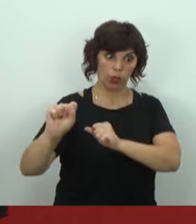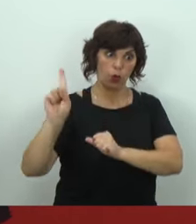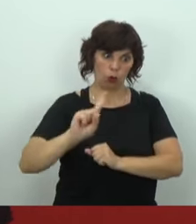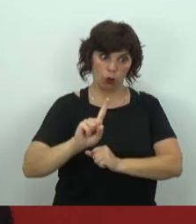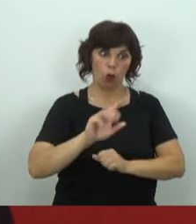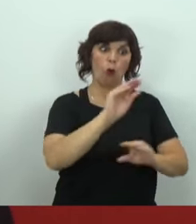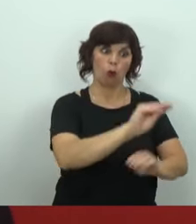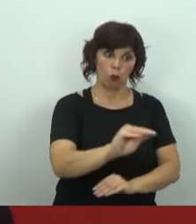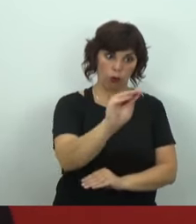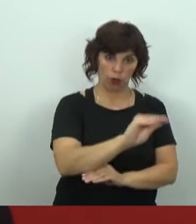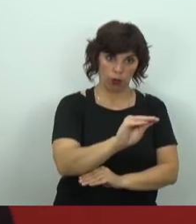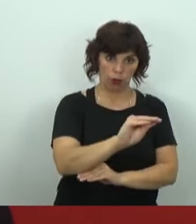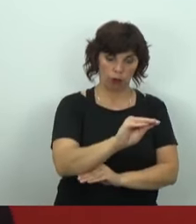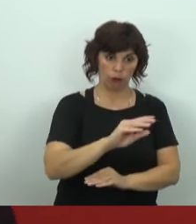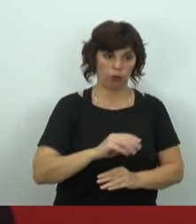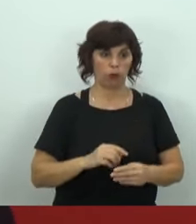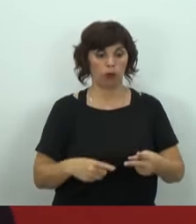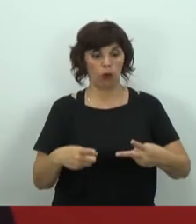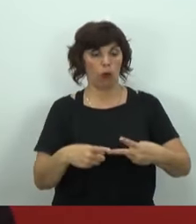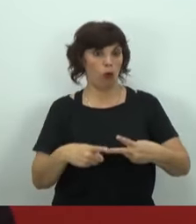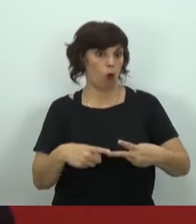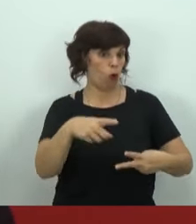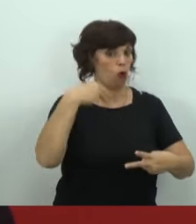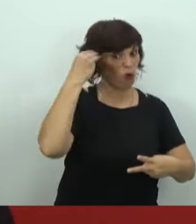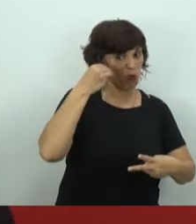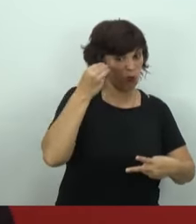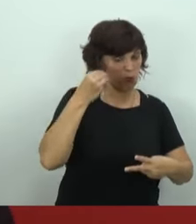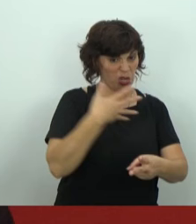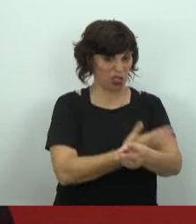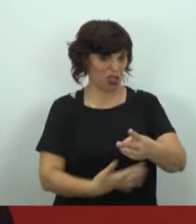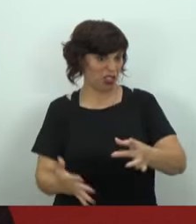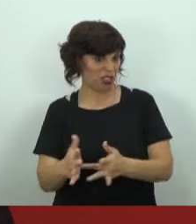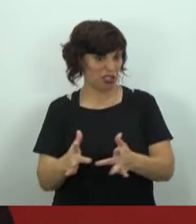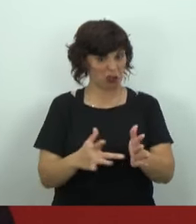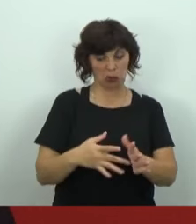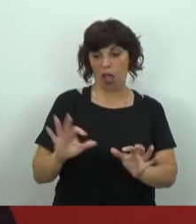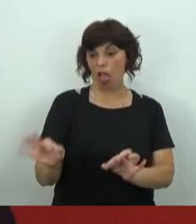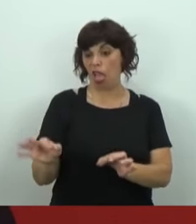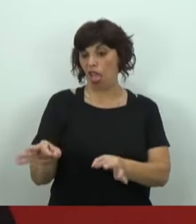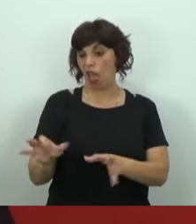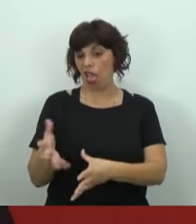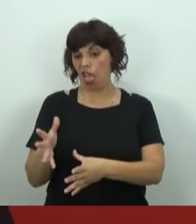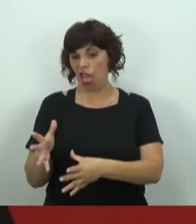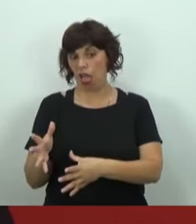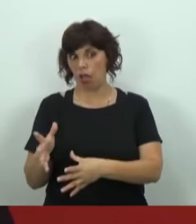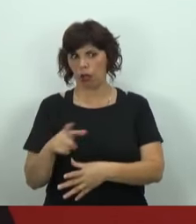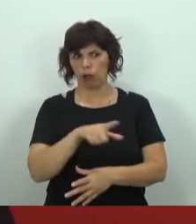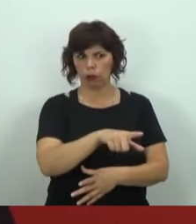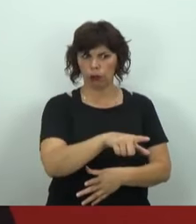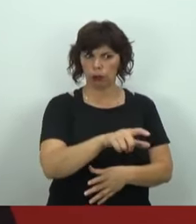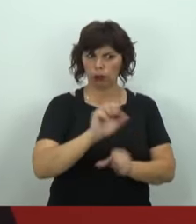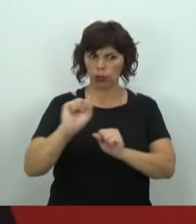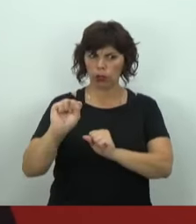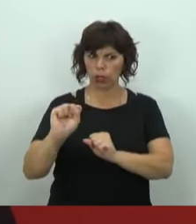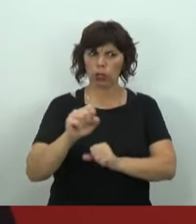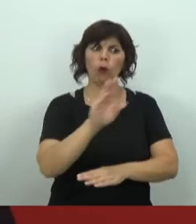que no piensas que la sangre de Jesucristo es como toda la otra sangre de cualquier ser humano.